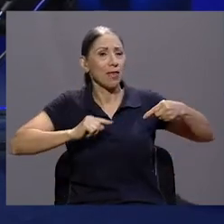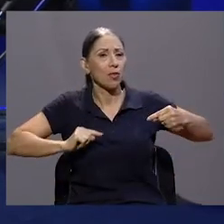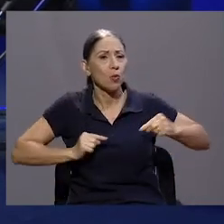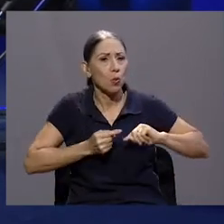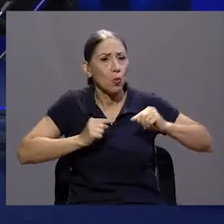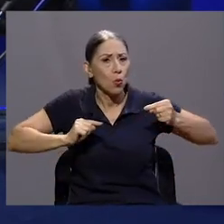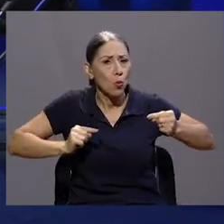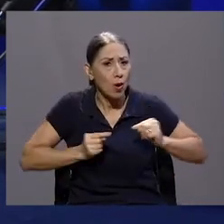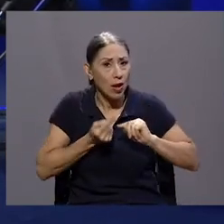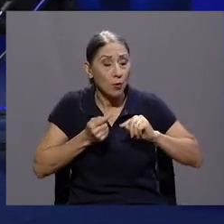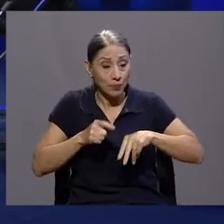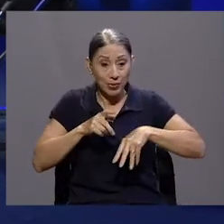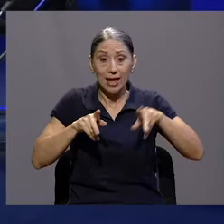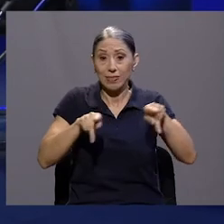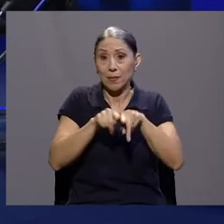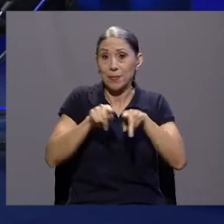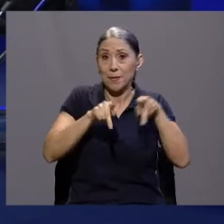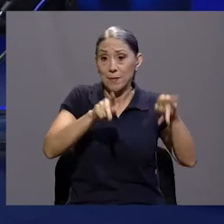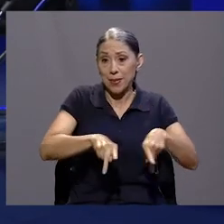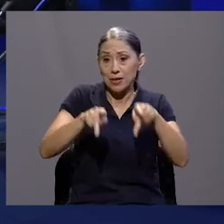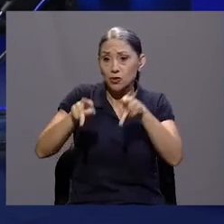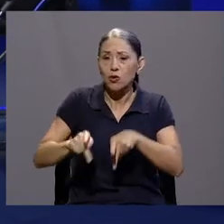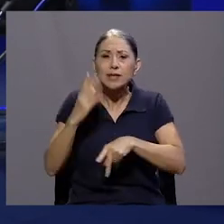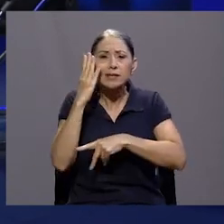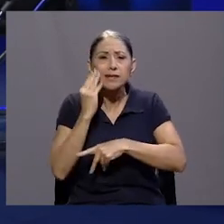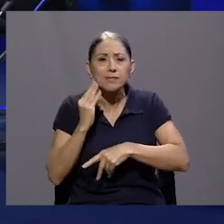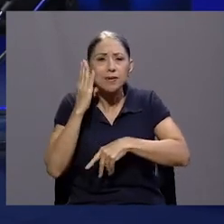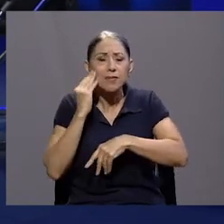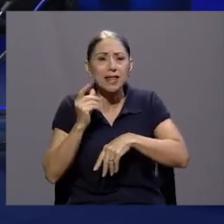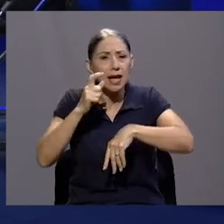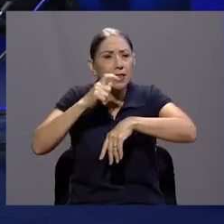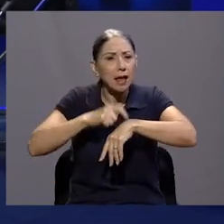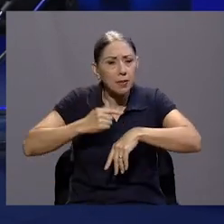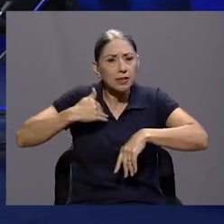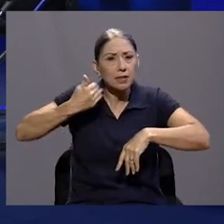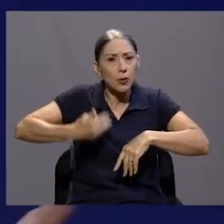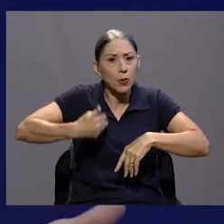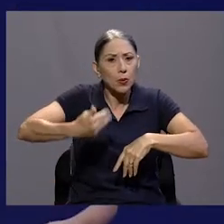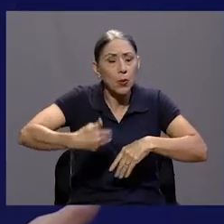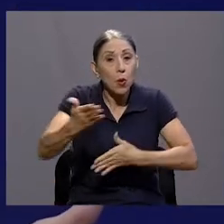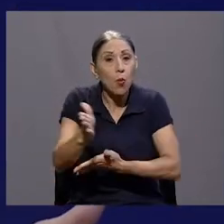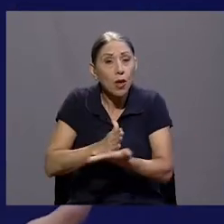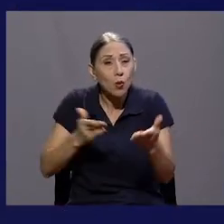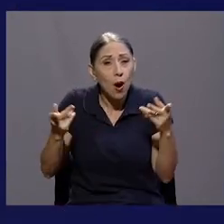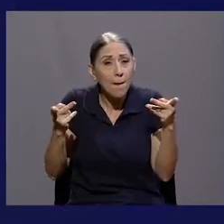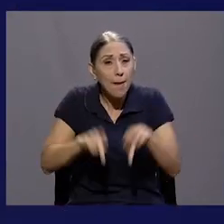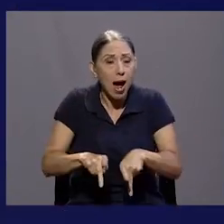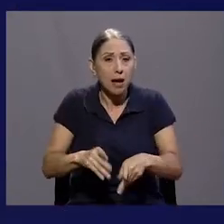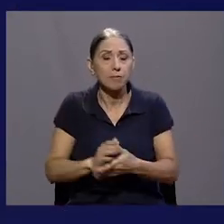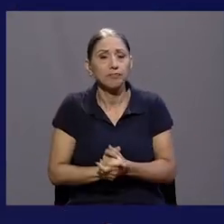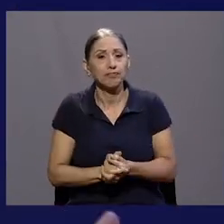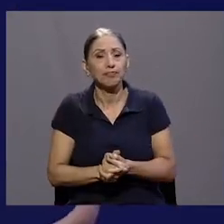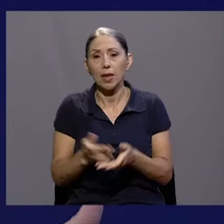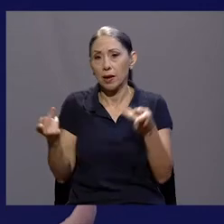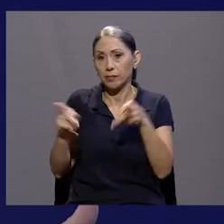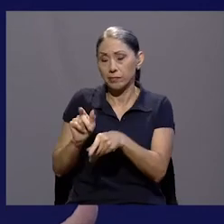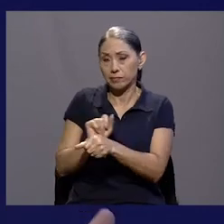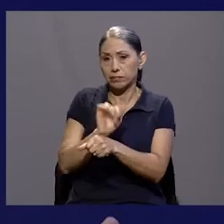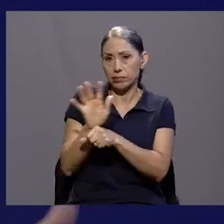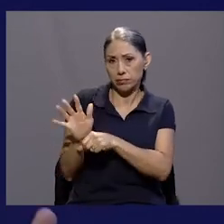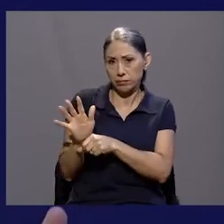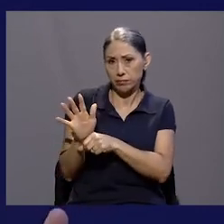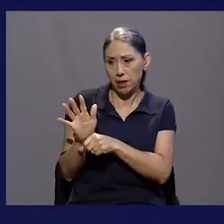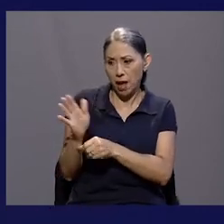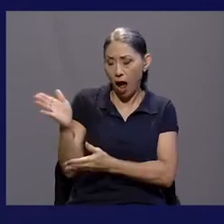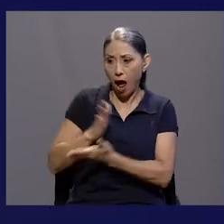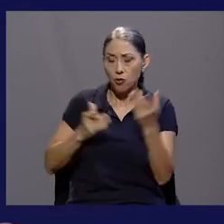las personas vamos pasando cuando tenemos una perdida y en el caso de la pandemia que fue algo como